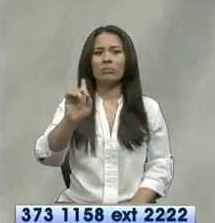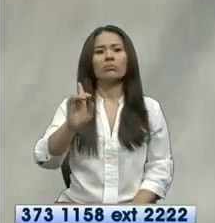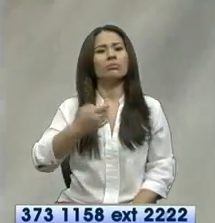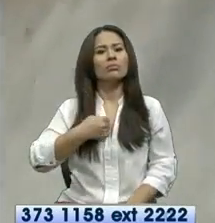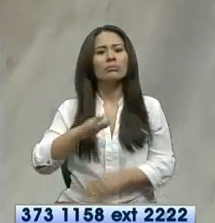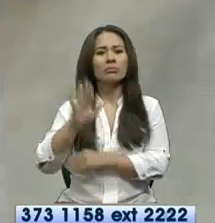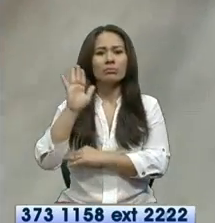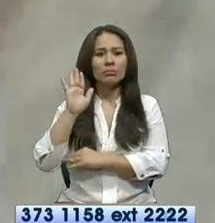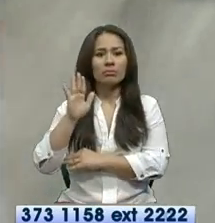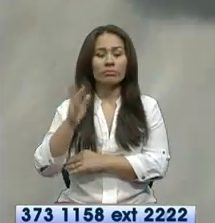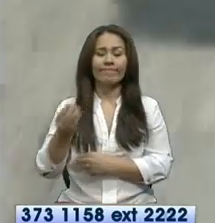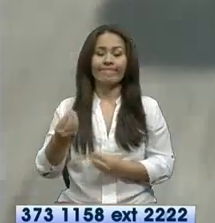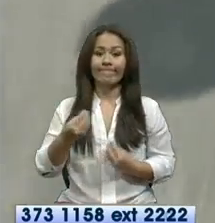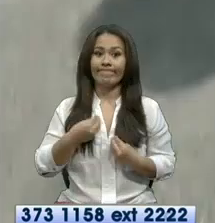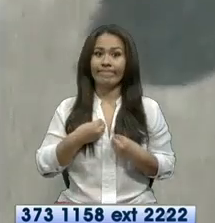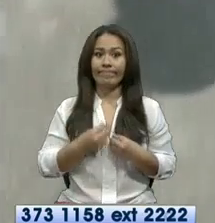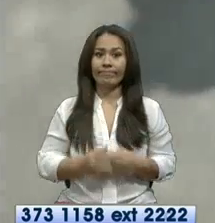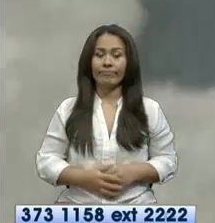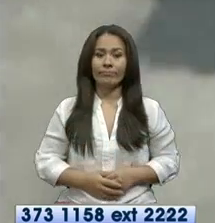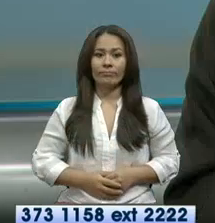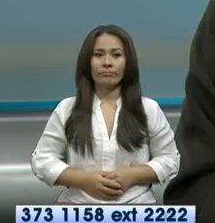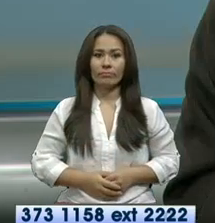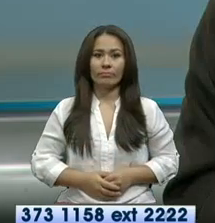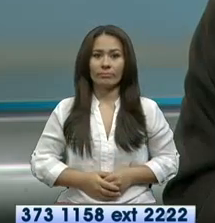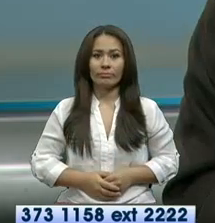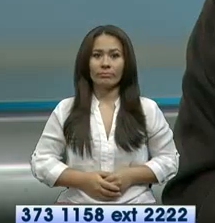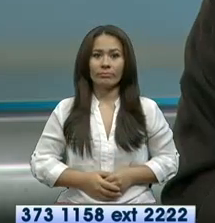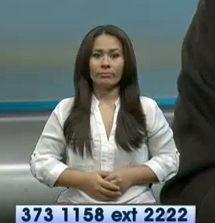Informó Jorge Escobar.